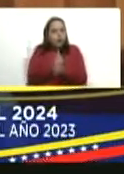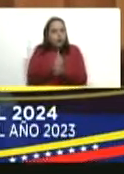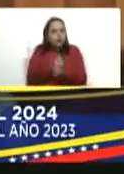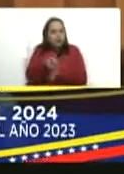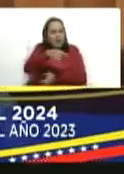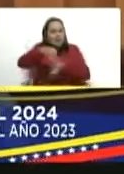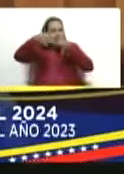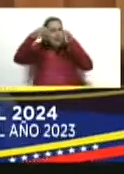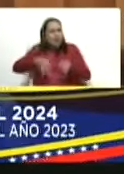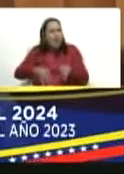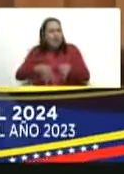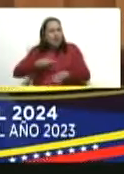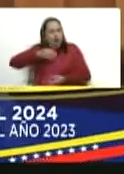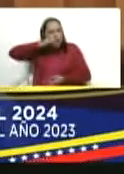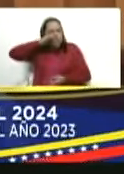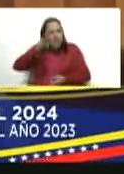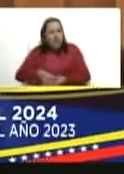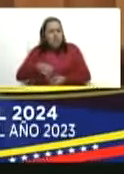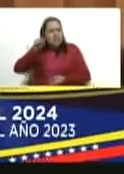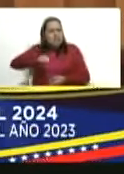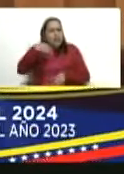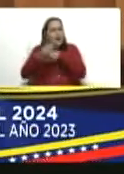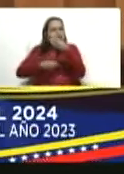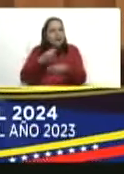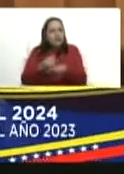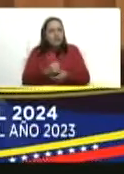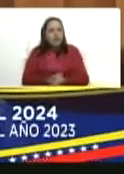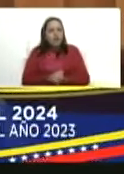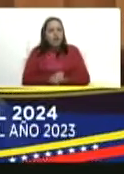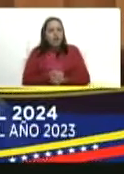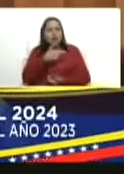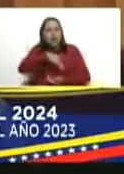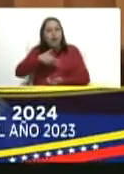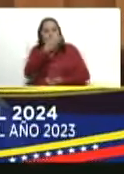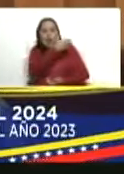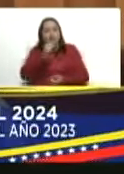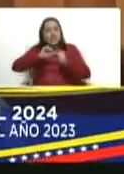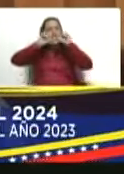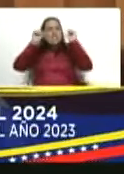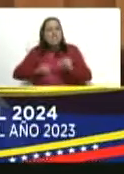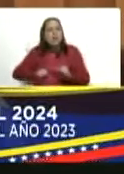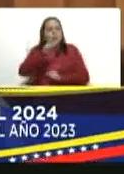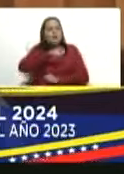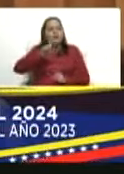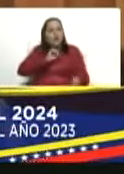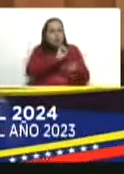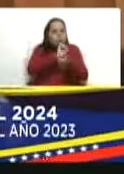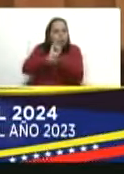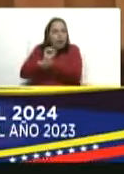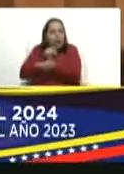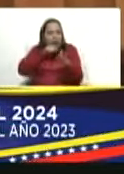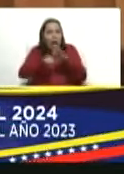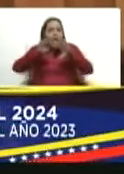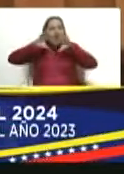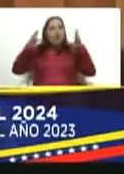pero juradito que lo vamos a lograr. Vamos a tener el mejor sistema penitenciario